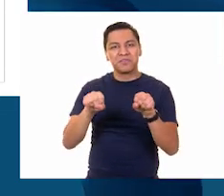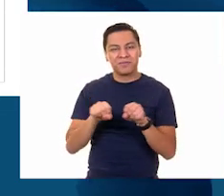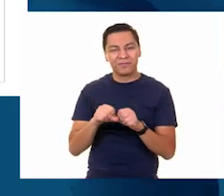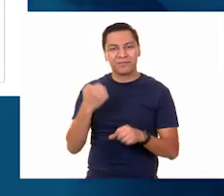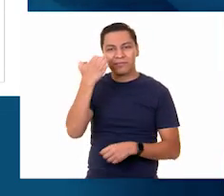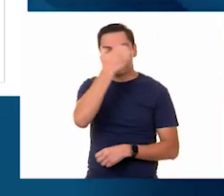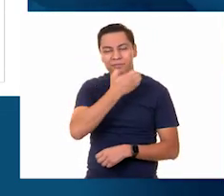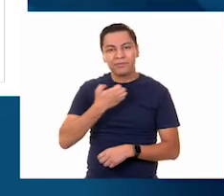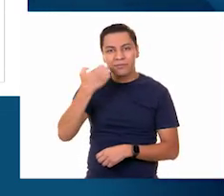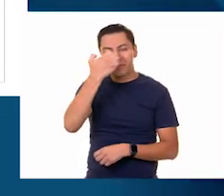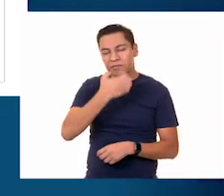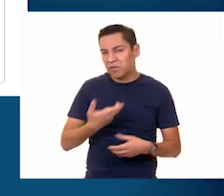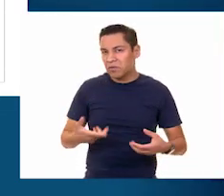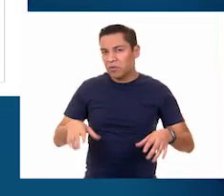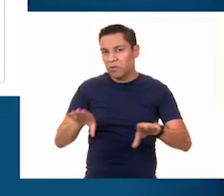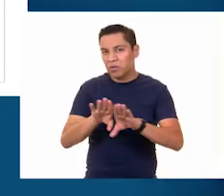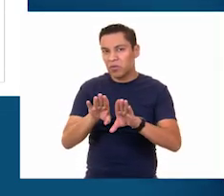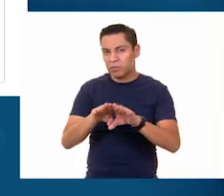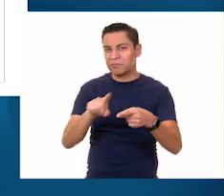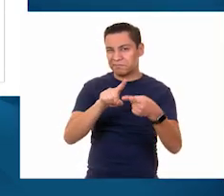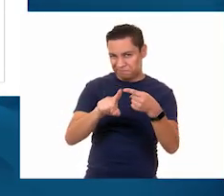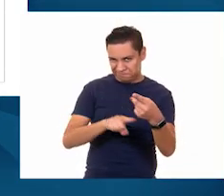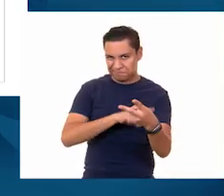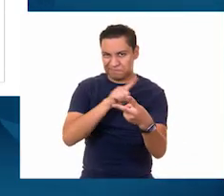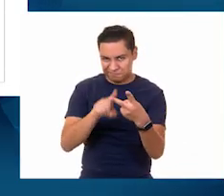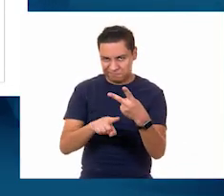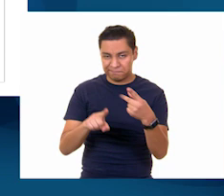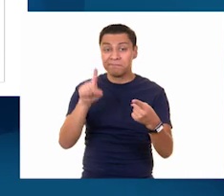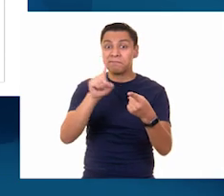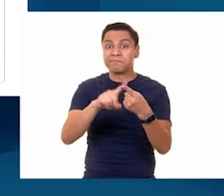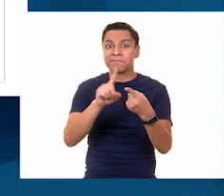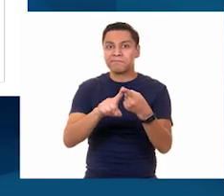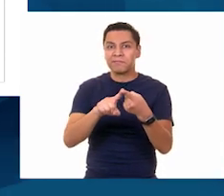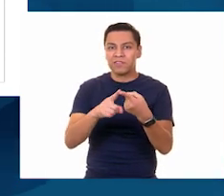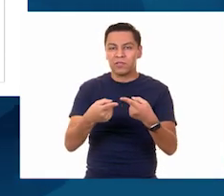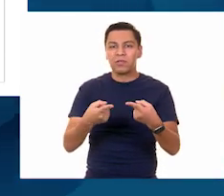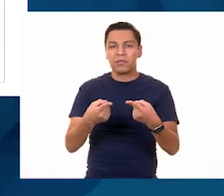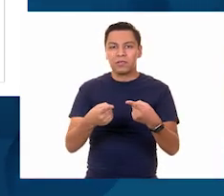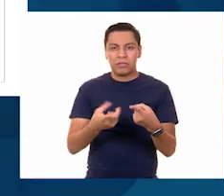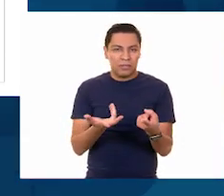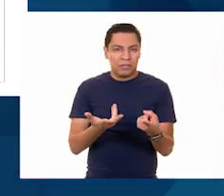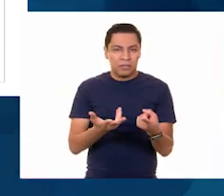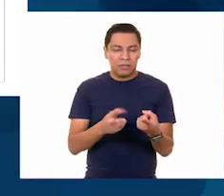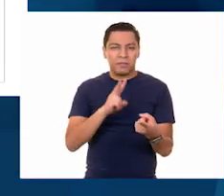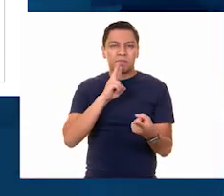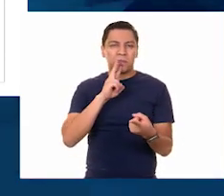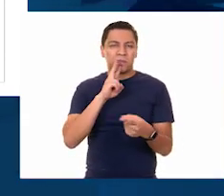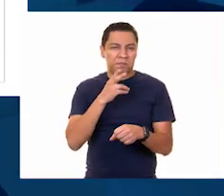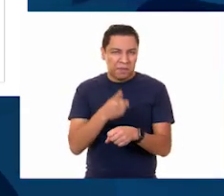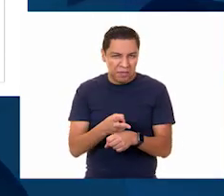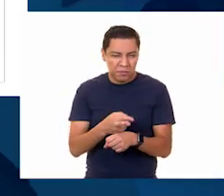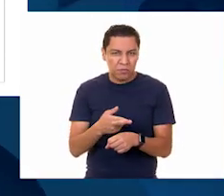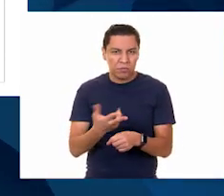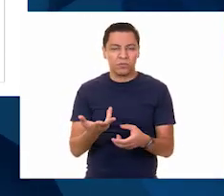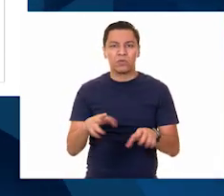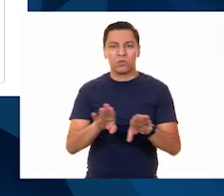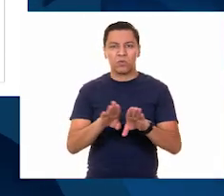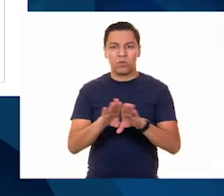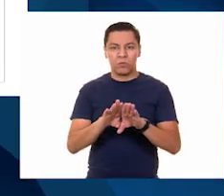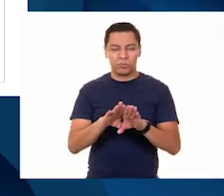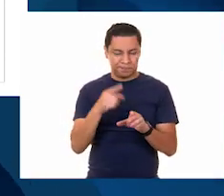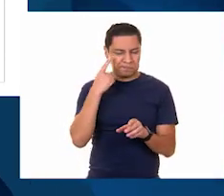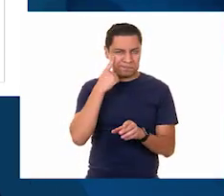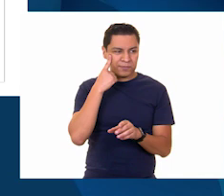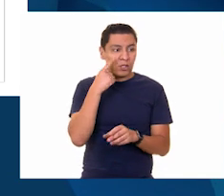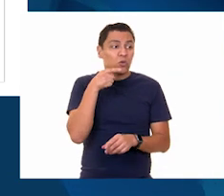les presenta sugerencias de dos formas. Una de ellas es como con verbos en infinitivo, de manera impersonal,